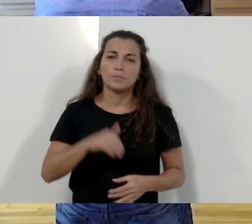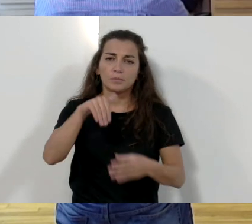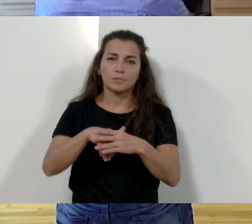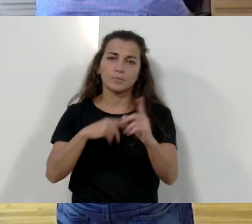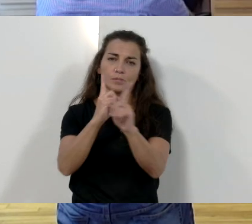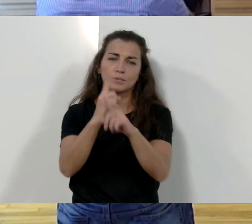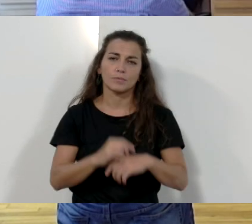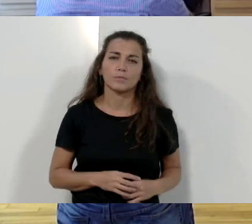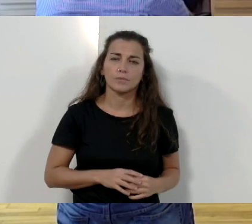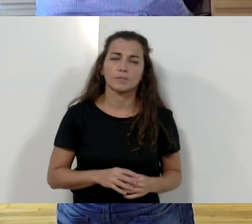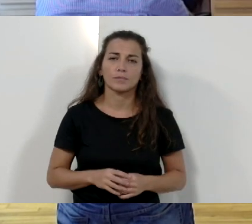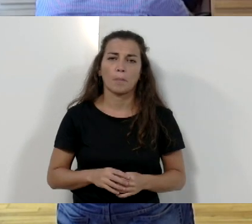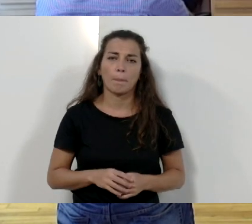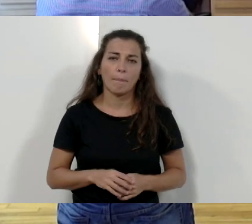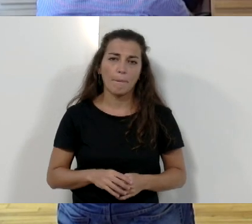¿Votos en contra?